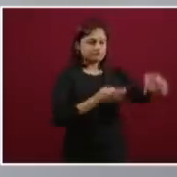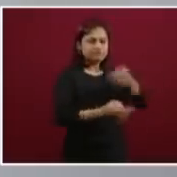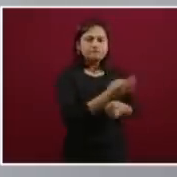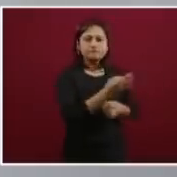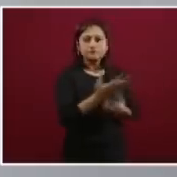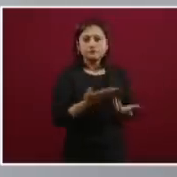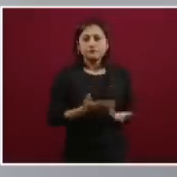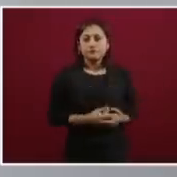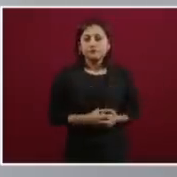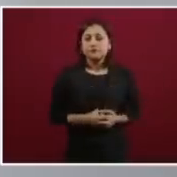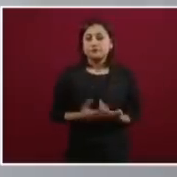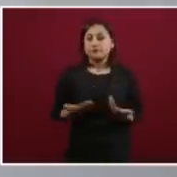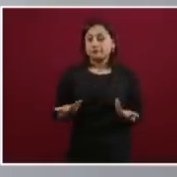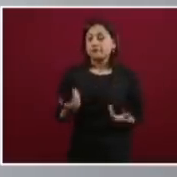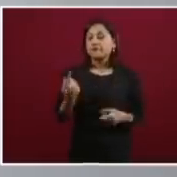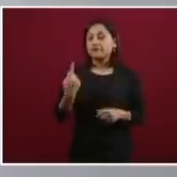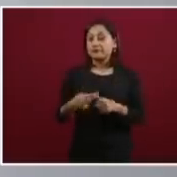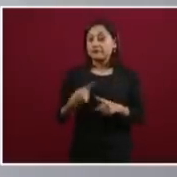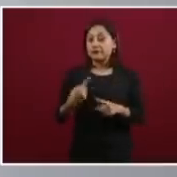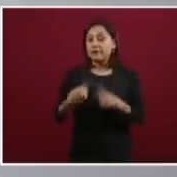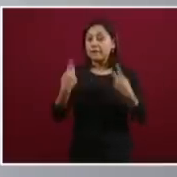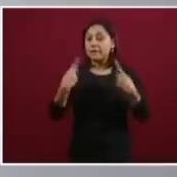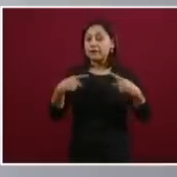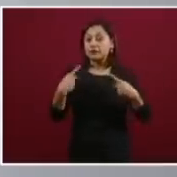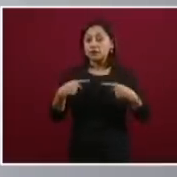los personajes más siniestros